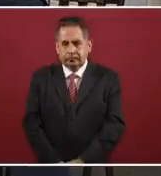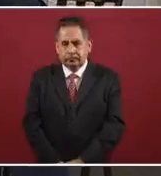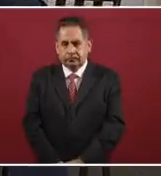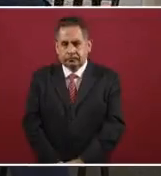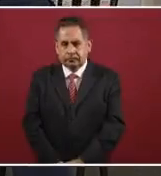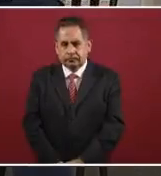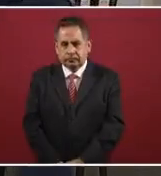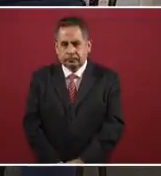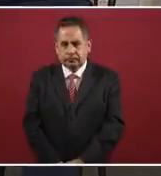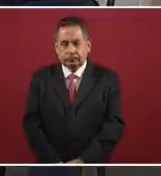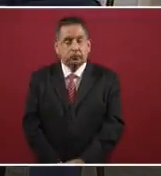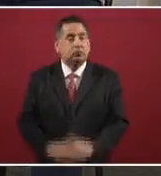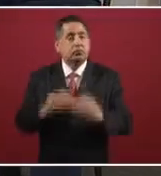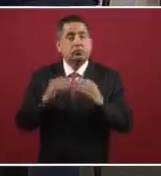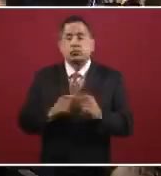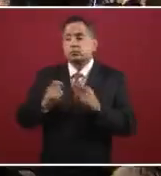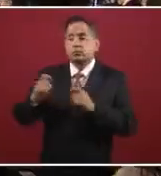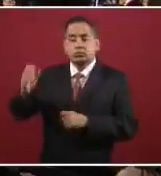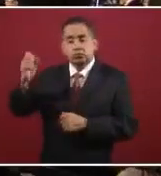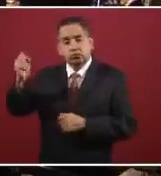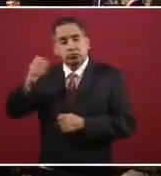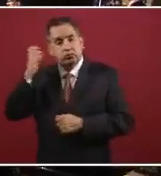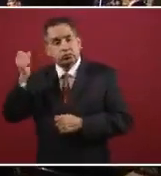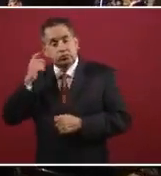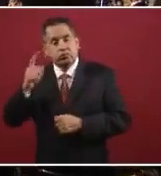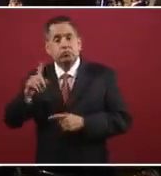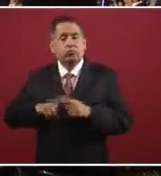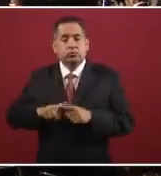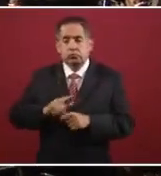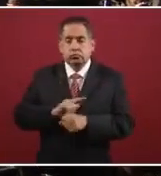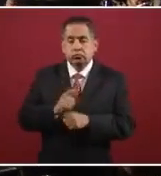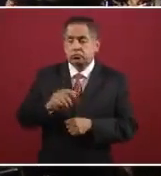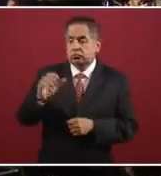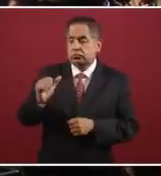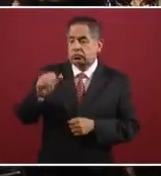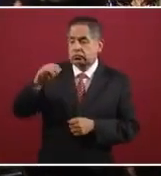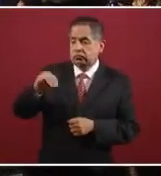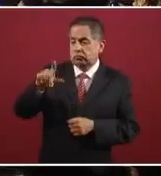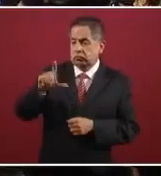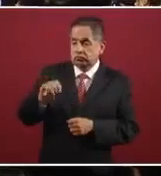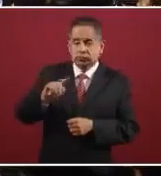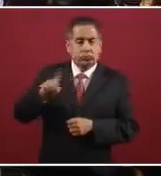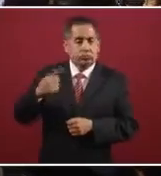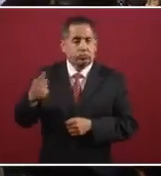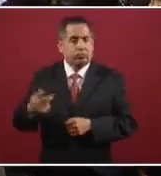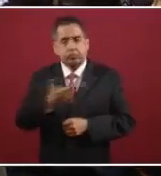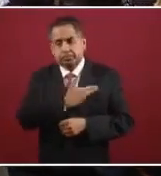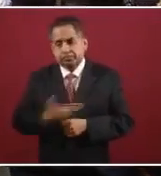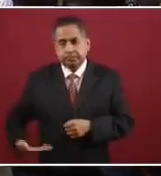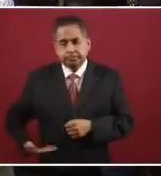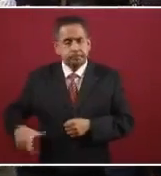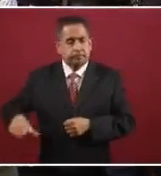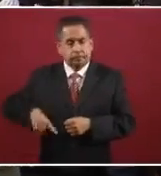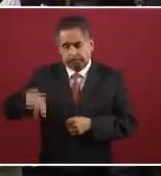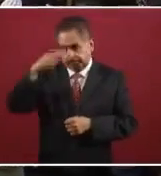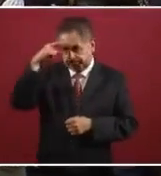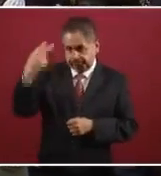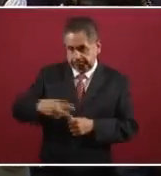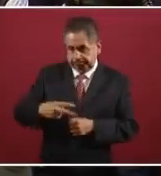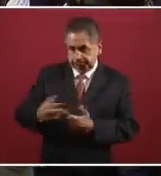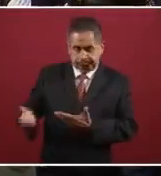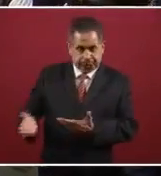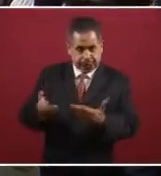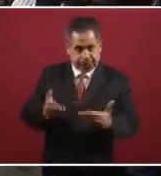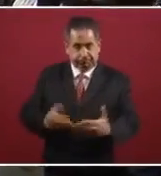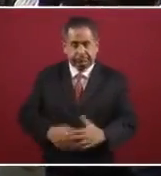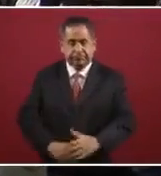Ahora, escuchemos el mensaje del licenciado Andrés Manuel López Obrador, presidente de los Estados Unidos Mexicanos.